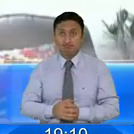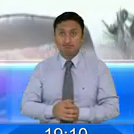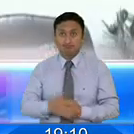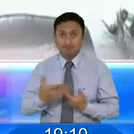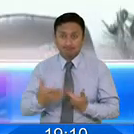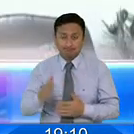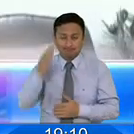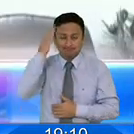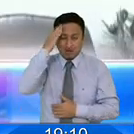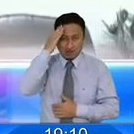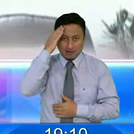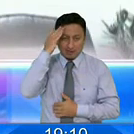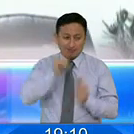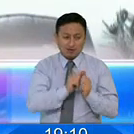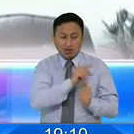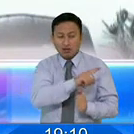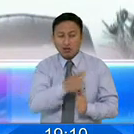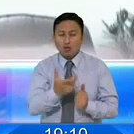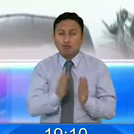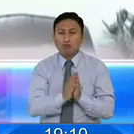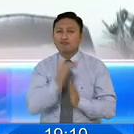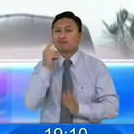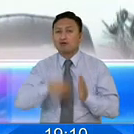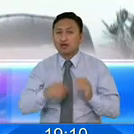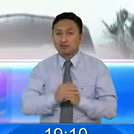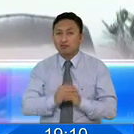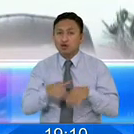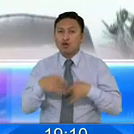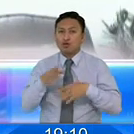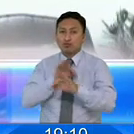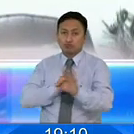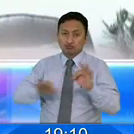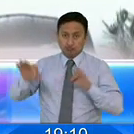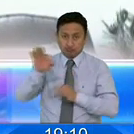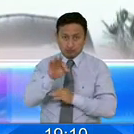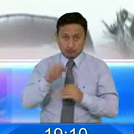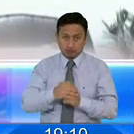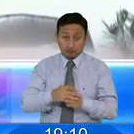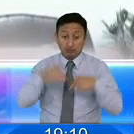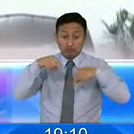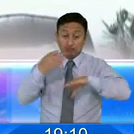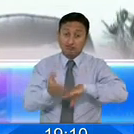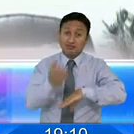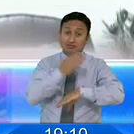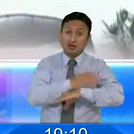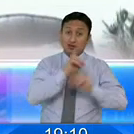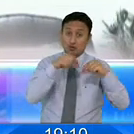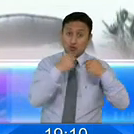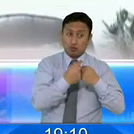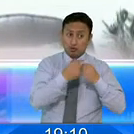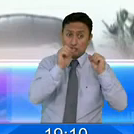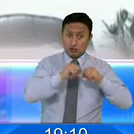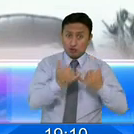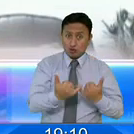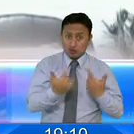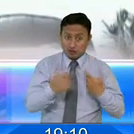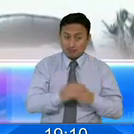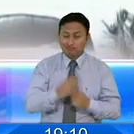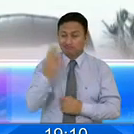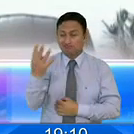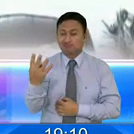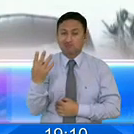las objeciones y hay que conocer la subsanación hecha. Esto es lo que ha pasado con los otros partidos, por eso hasta este rato hay